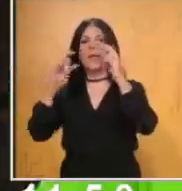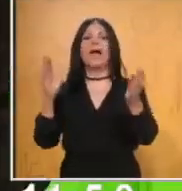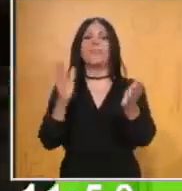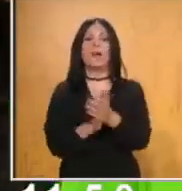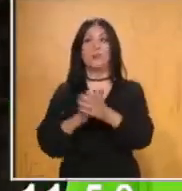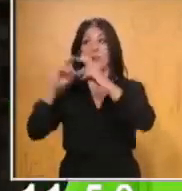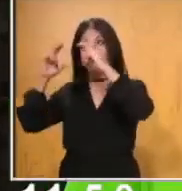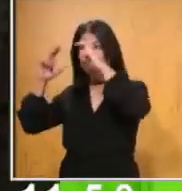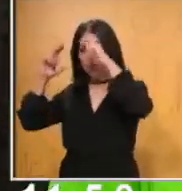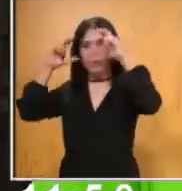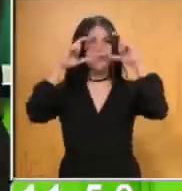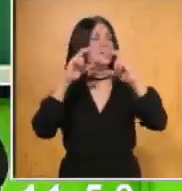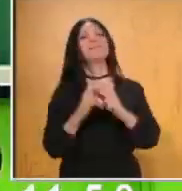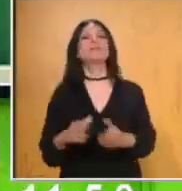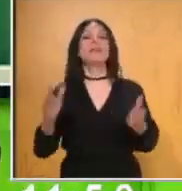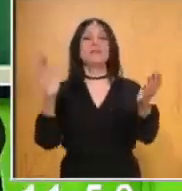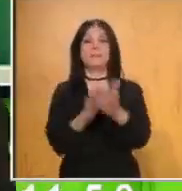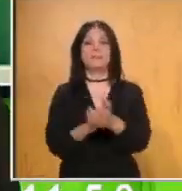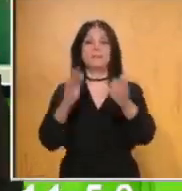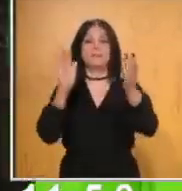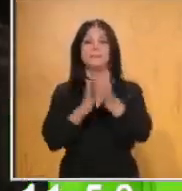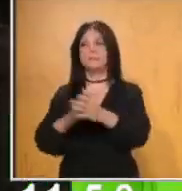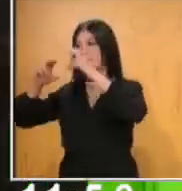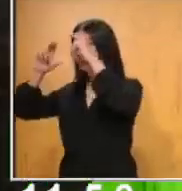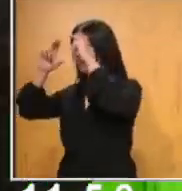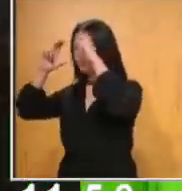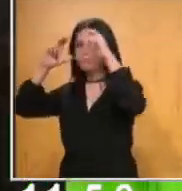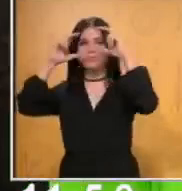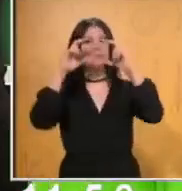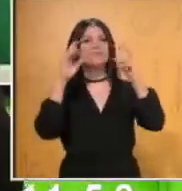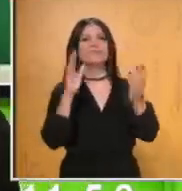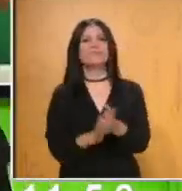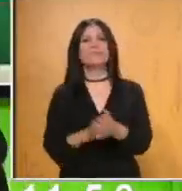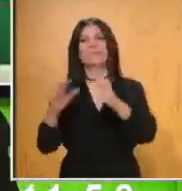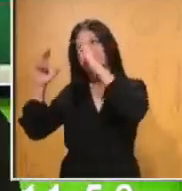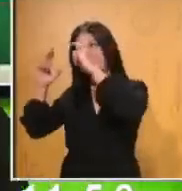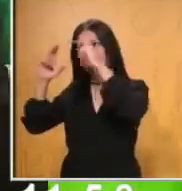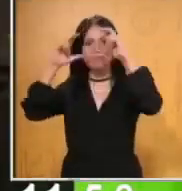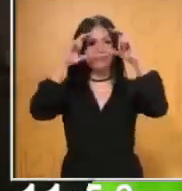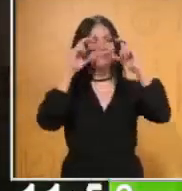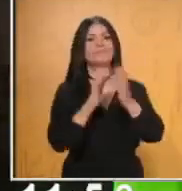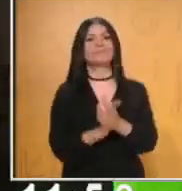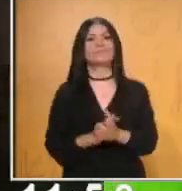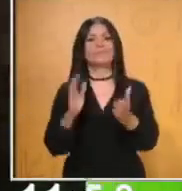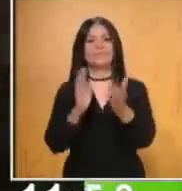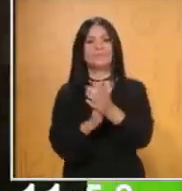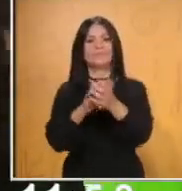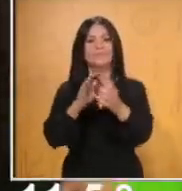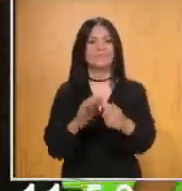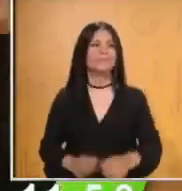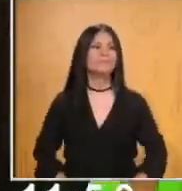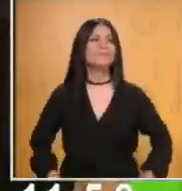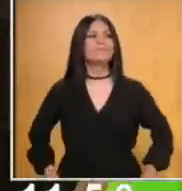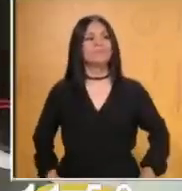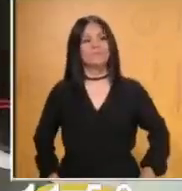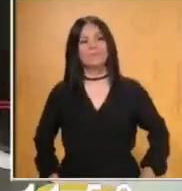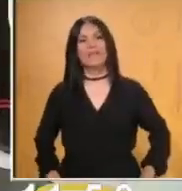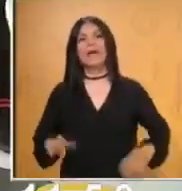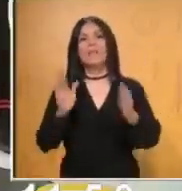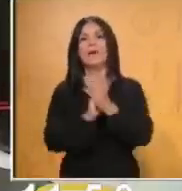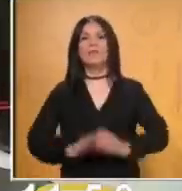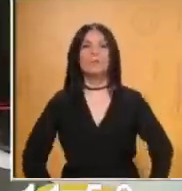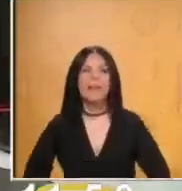buceo. Aplauso, te veo, buceo. Aplauso, aplauso, te veo, buceo. Aplauso, te veo, buceo. Aplauso, me agacho, me